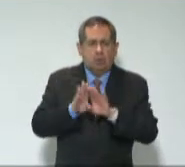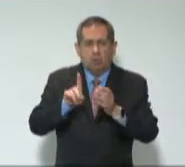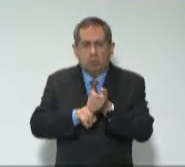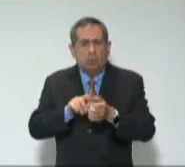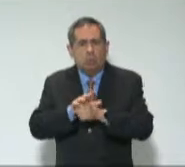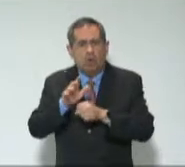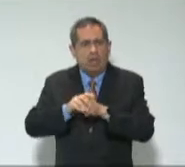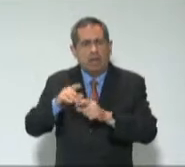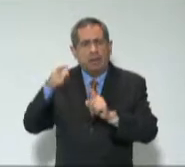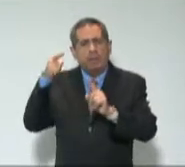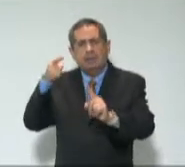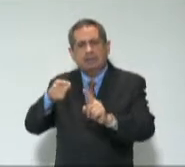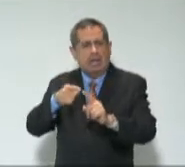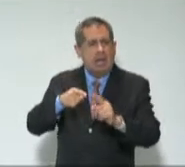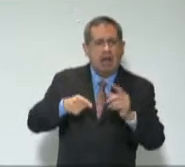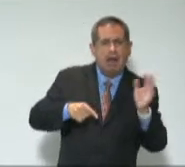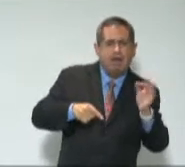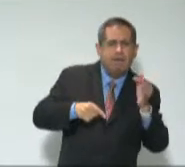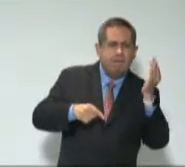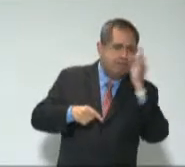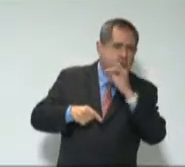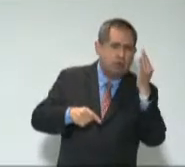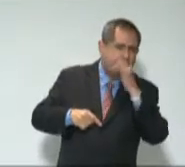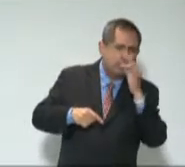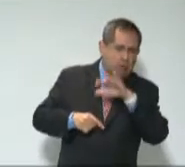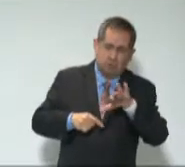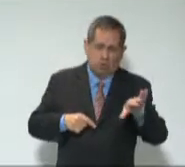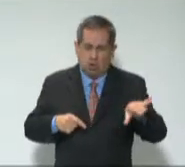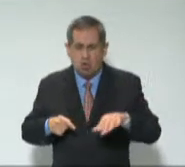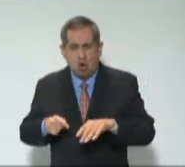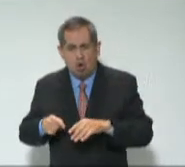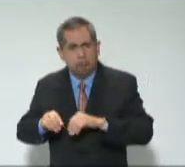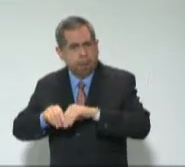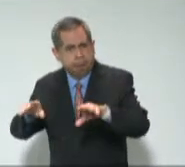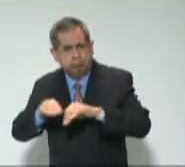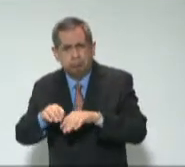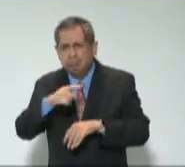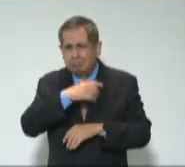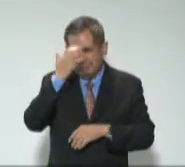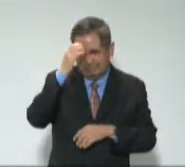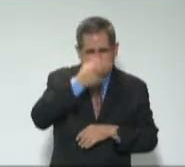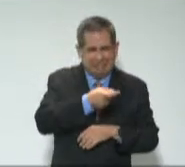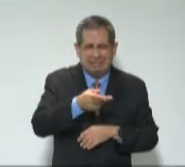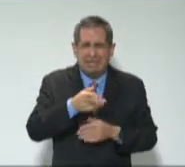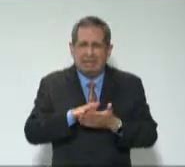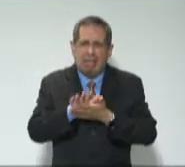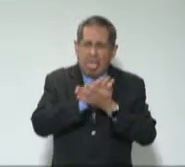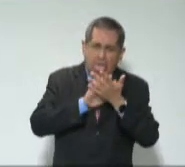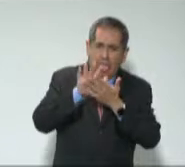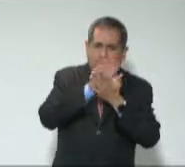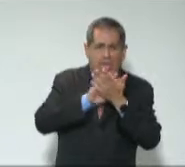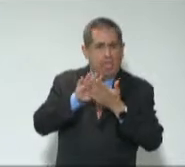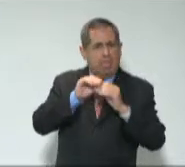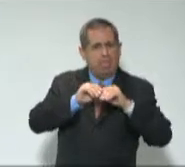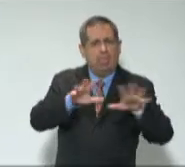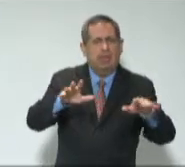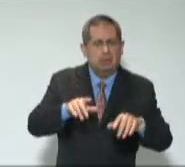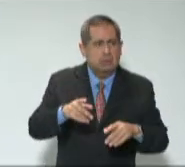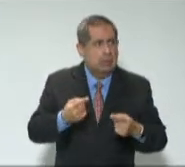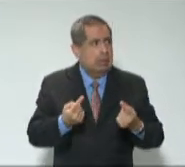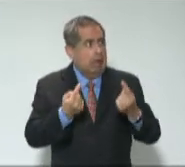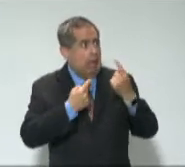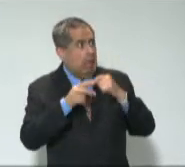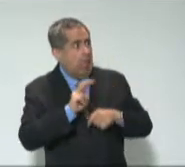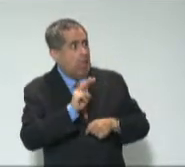aquellos mensajes falsos que circulan en las redes sociales como esta infodemia puede afectar nuestra salud y la de nuestros seres